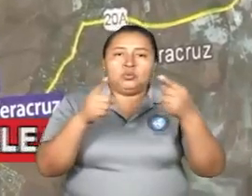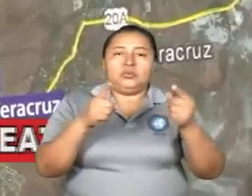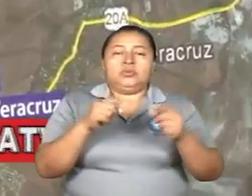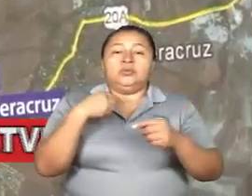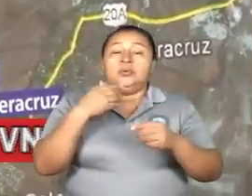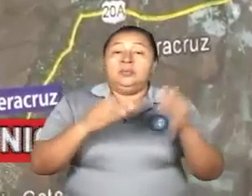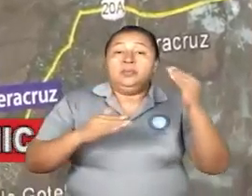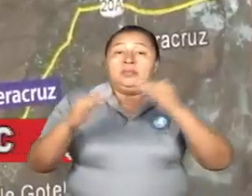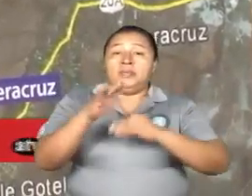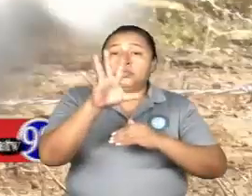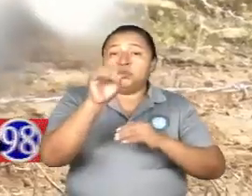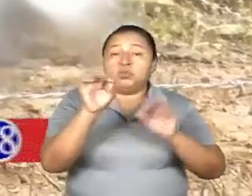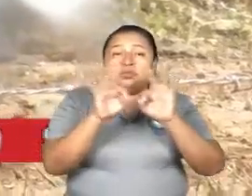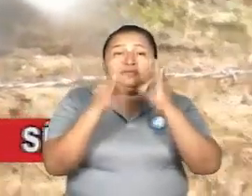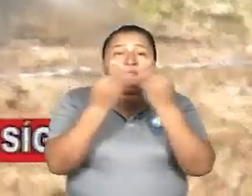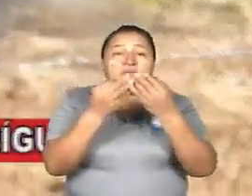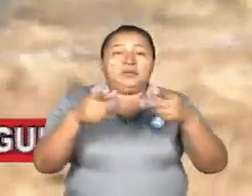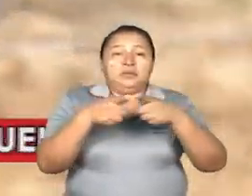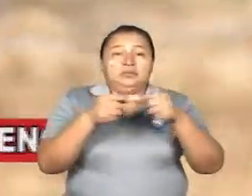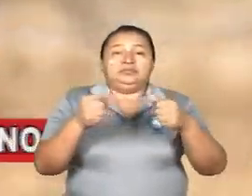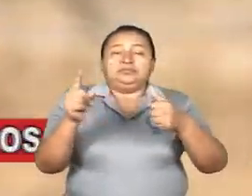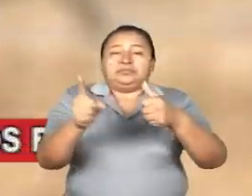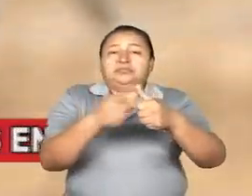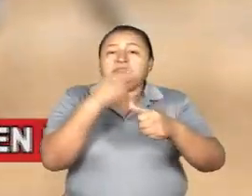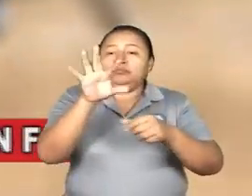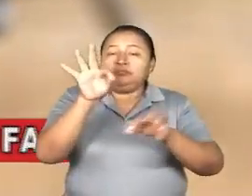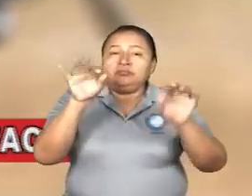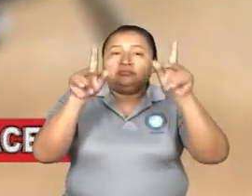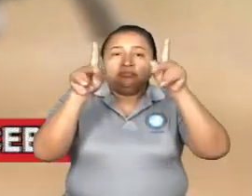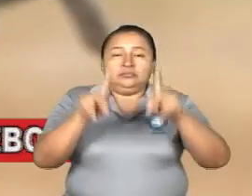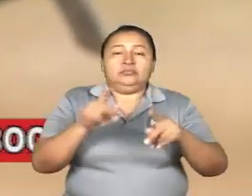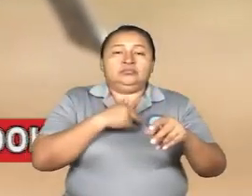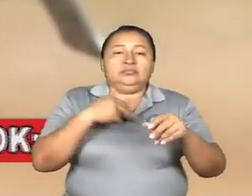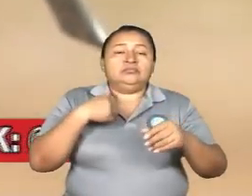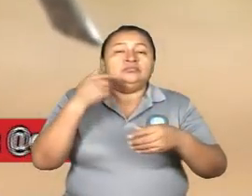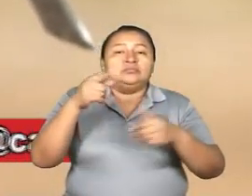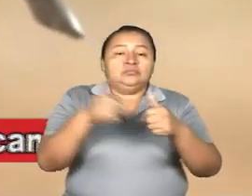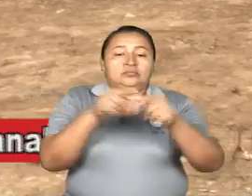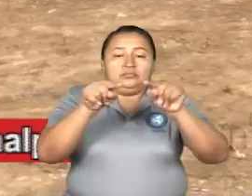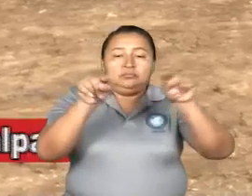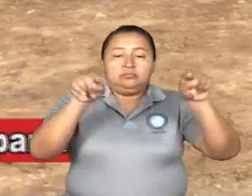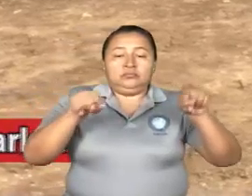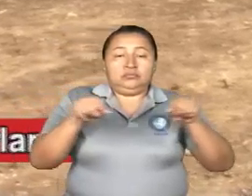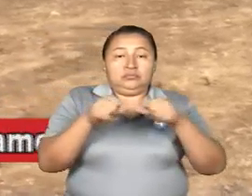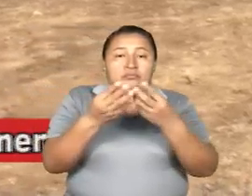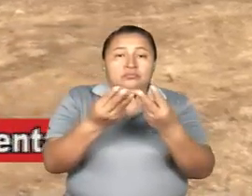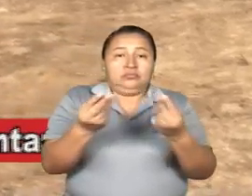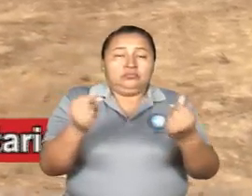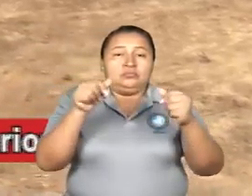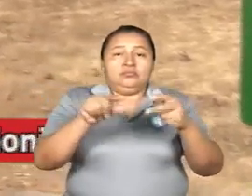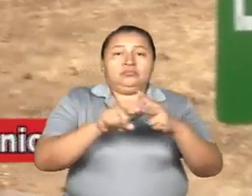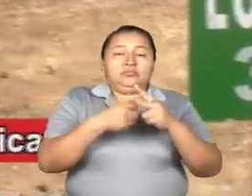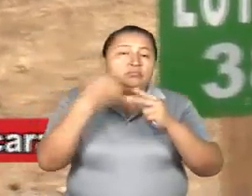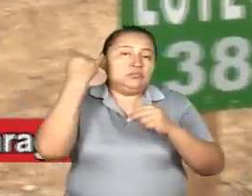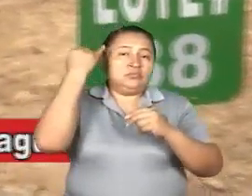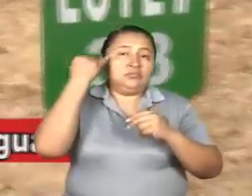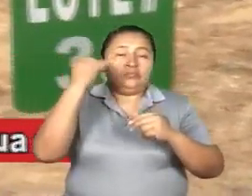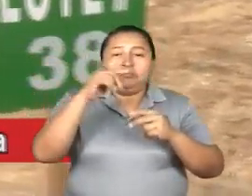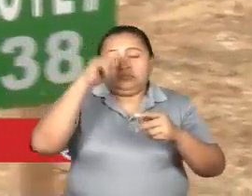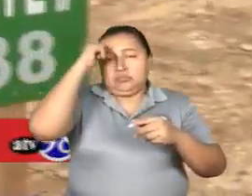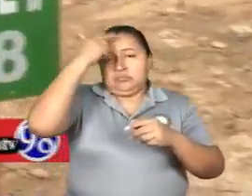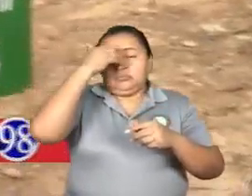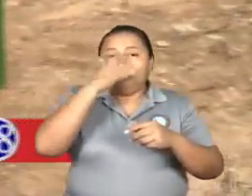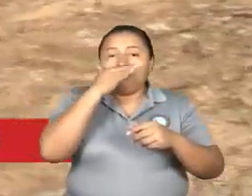Más de 50 familias de Managua son los primeros protagonistas del programa social de terrenos para el pueblo que ha iniciado el gobierno sandinista a través de